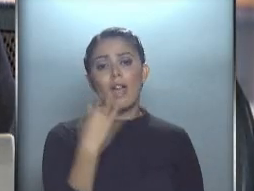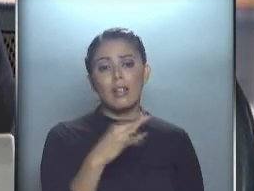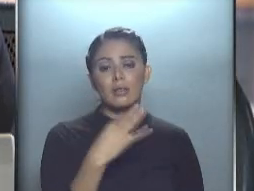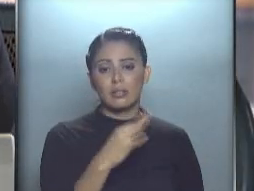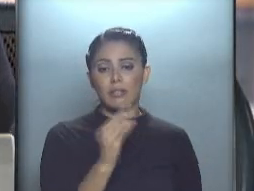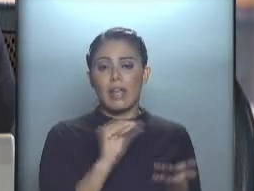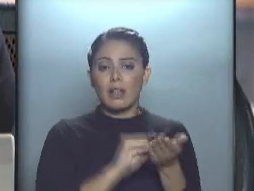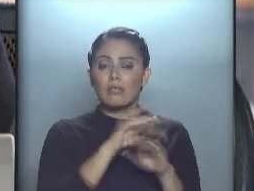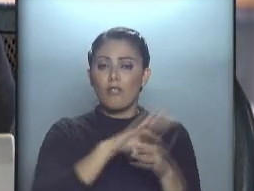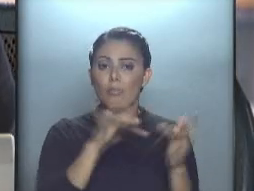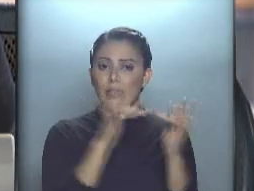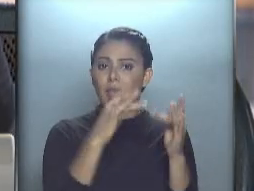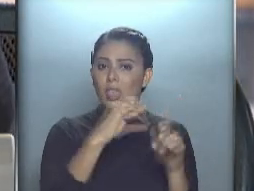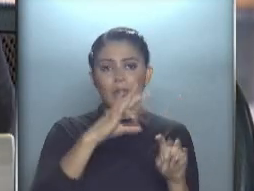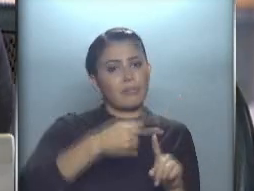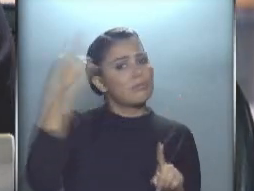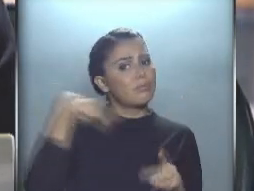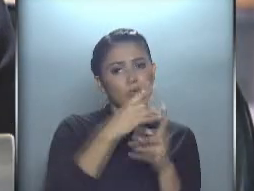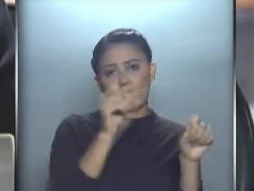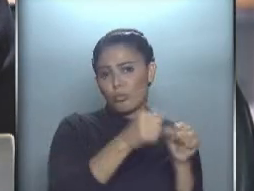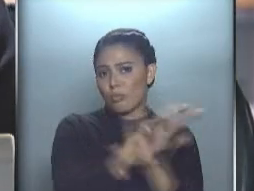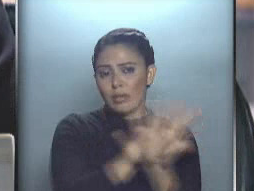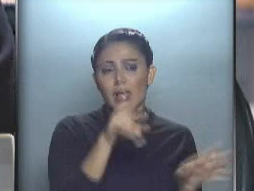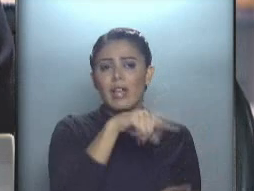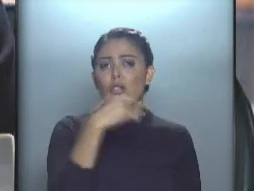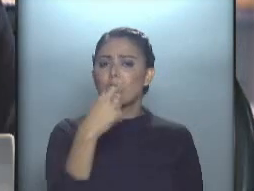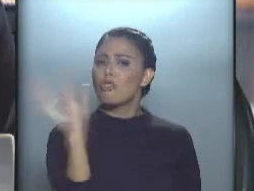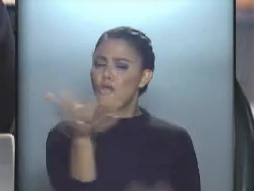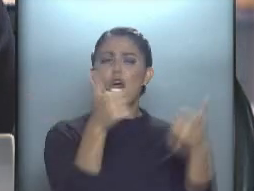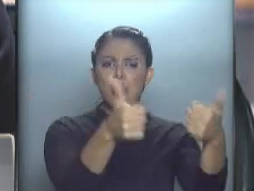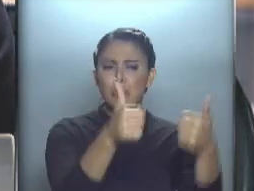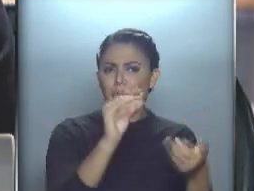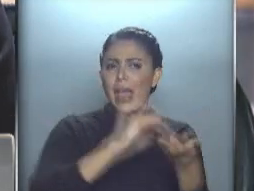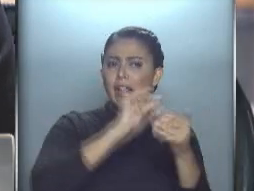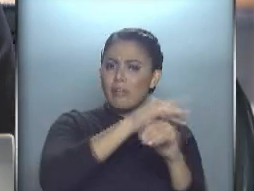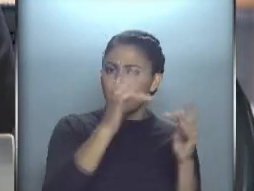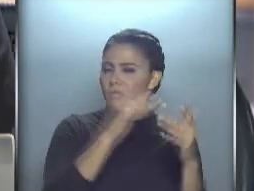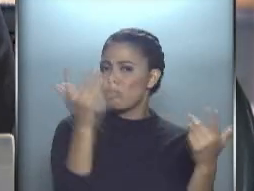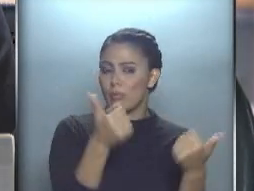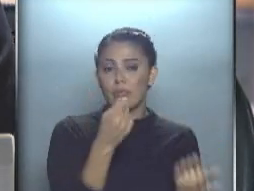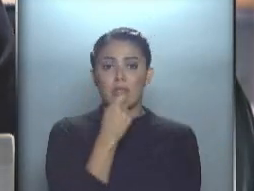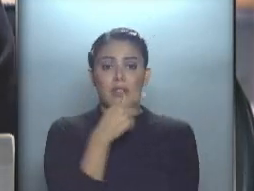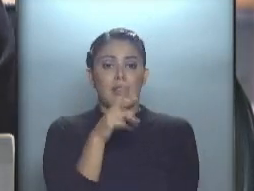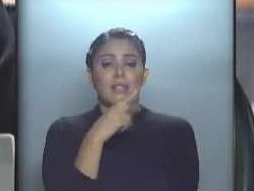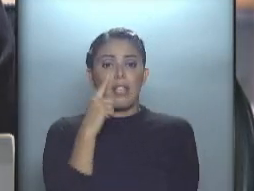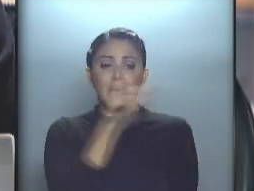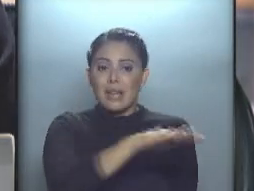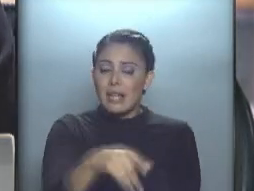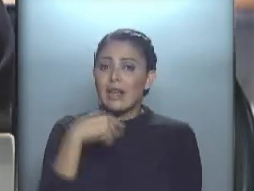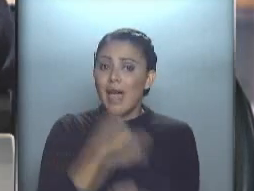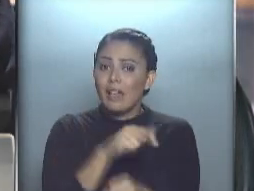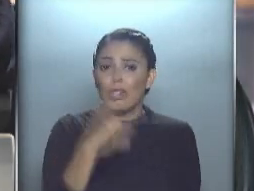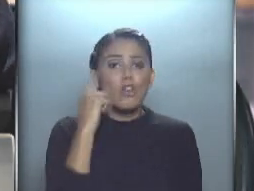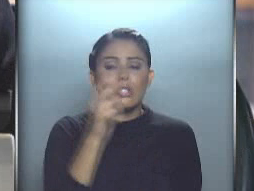la inscripción online, que fue un fracaso. Ellos en todos lados están destacando de que fue un éxito. Digamos, si tenés 17.000 pibes que todavía no sabes si tenés